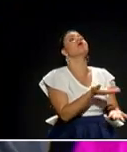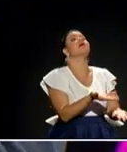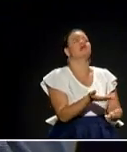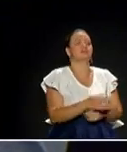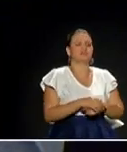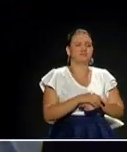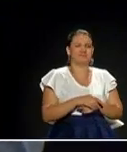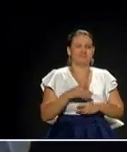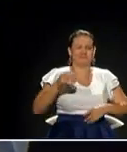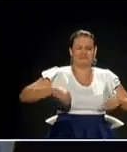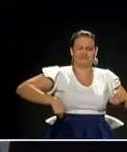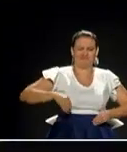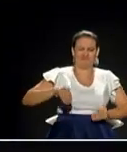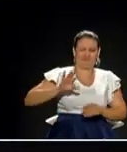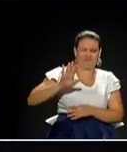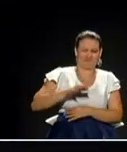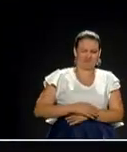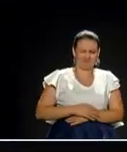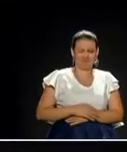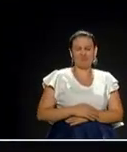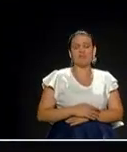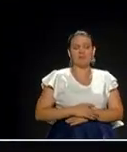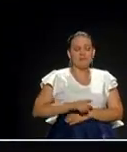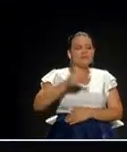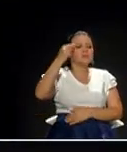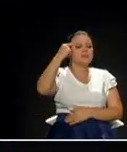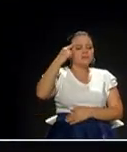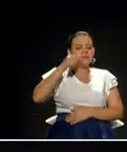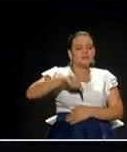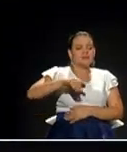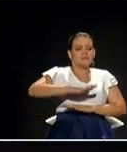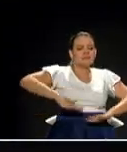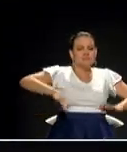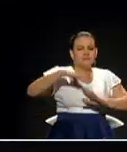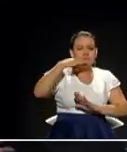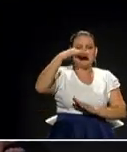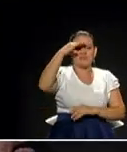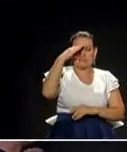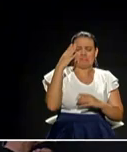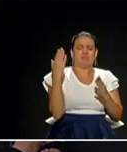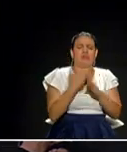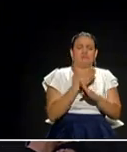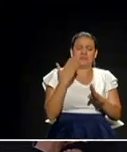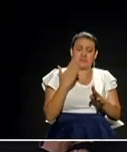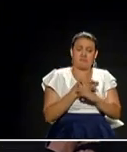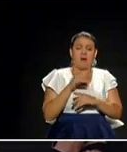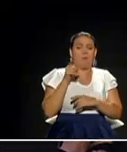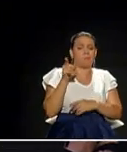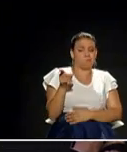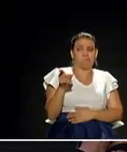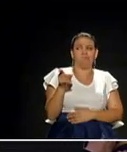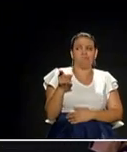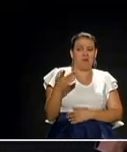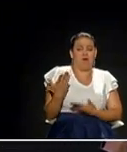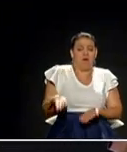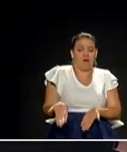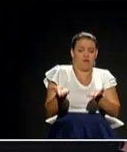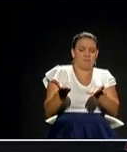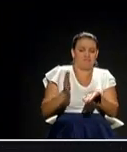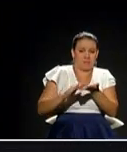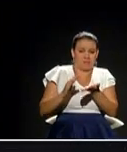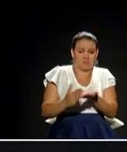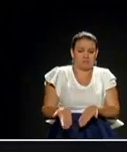tiene un gran problema en ese sentido y ahí donde vamos a enfocar nuestra estrategia obviamente el homicidio hay que